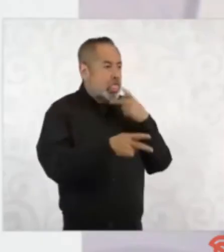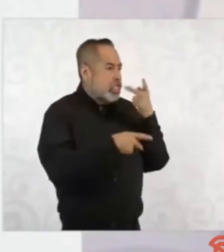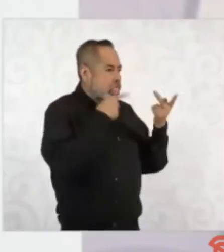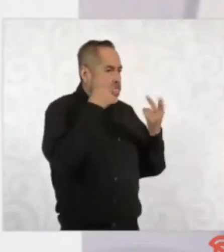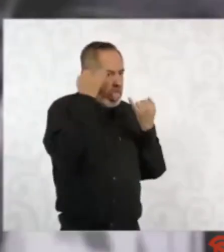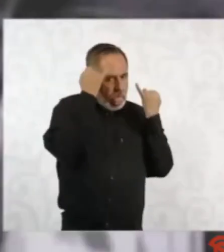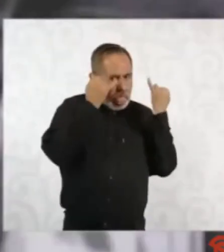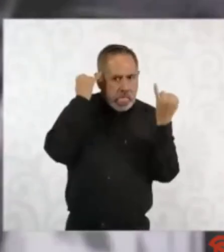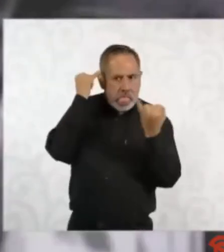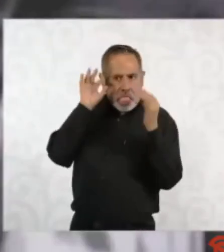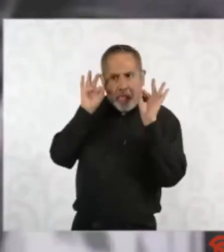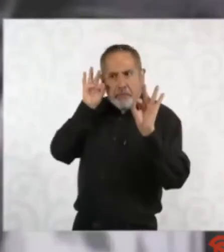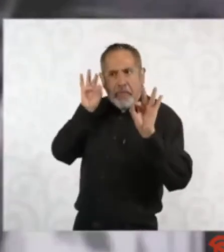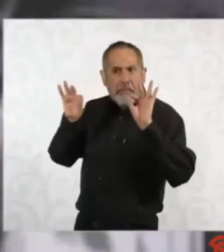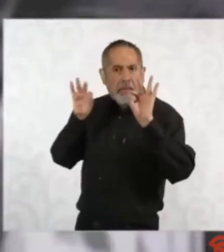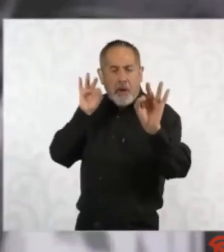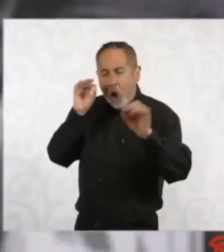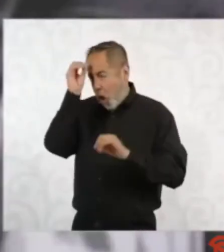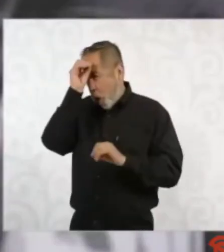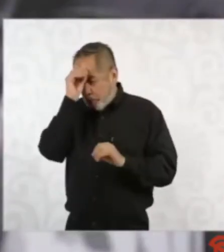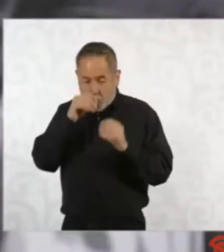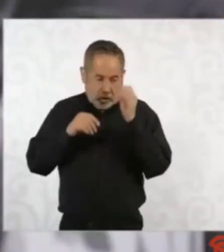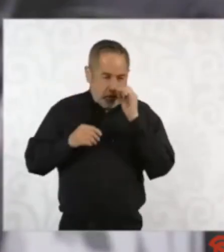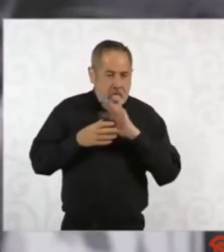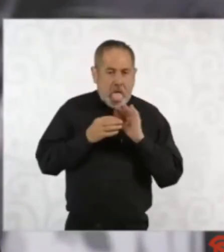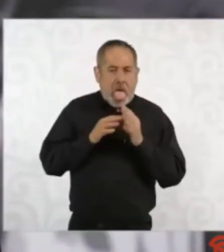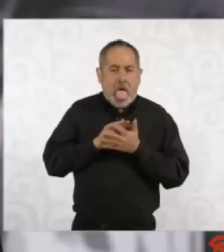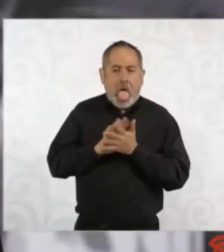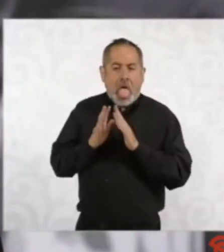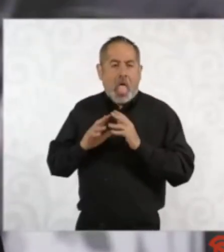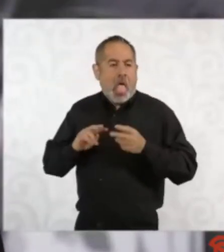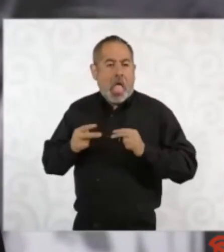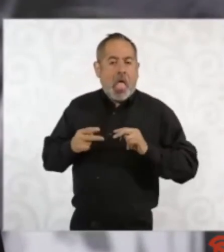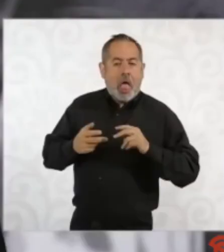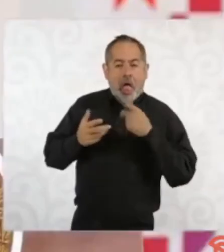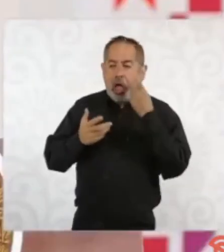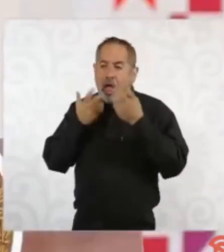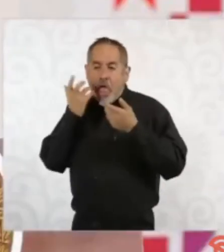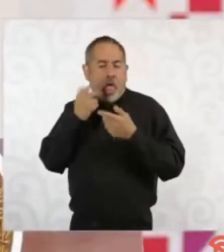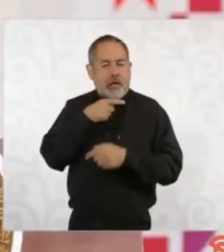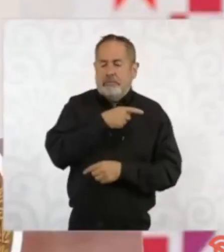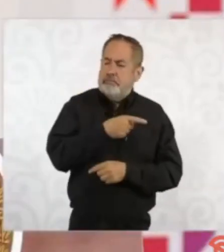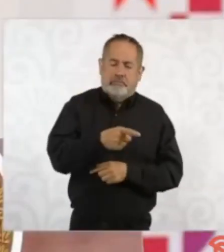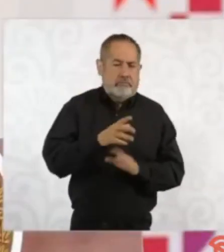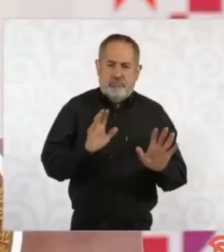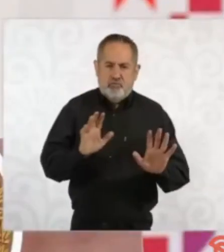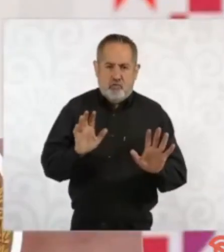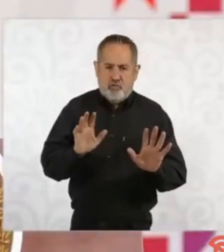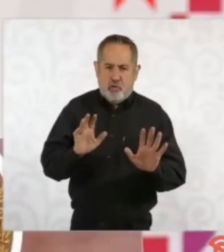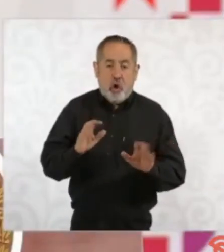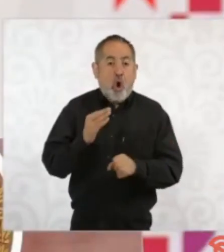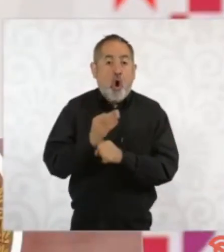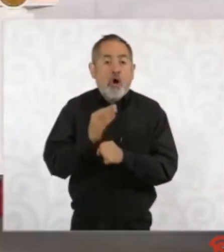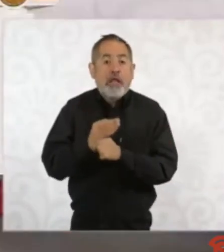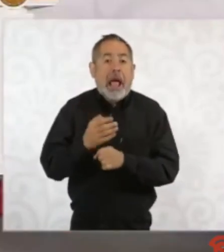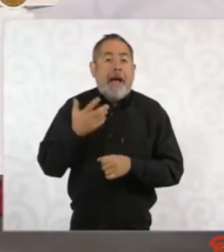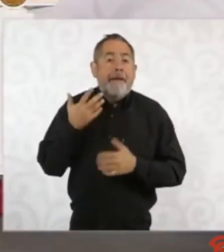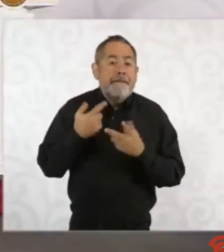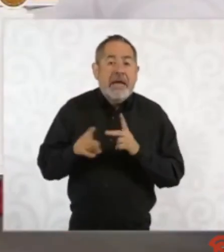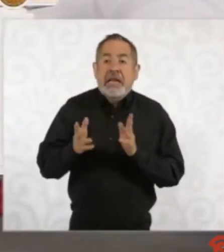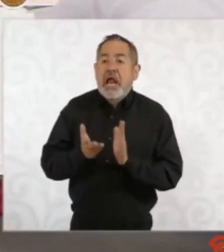queda en las opiniones que tratan de distorsionar lo que dice hoy un documento a consulta